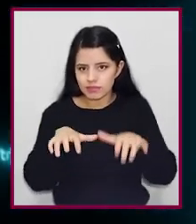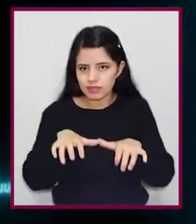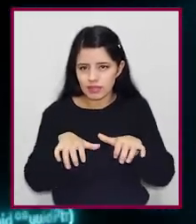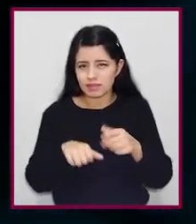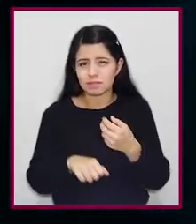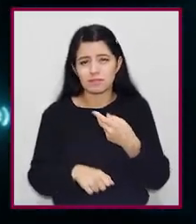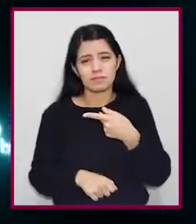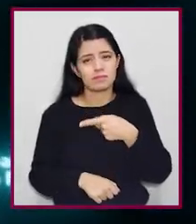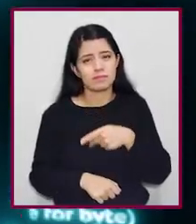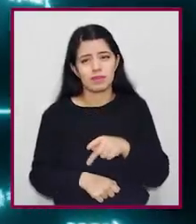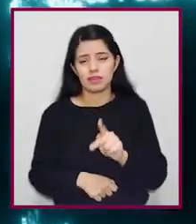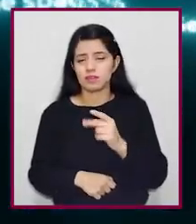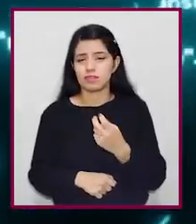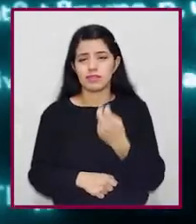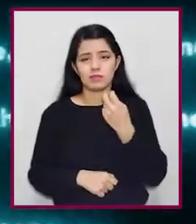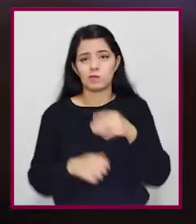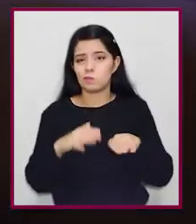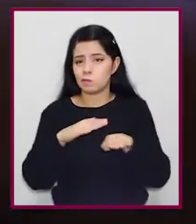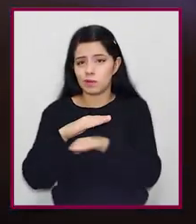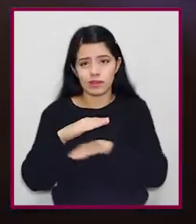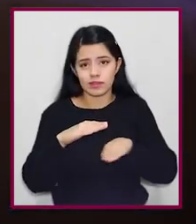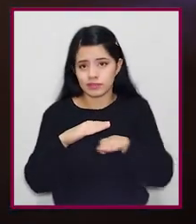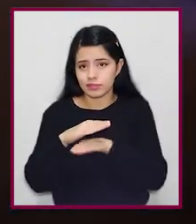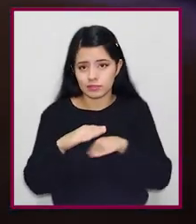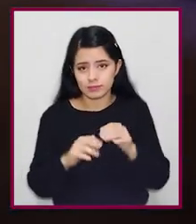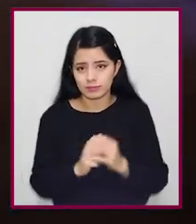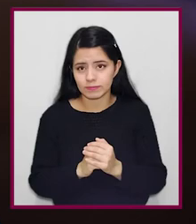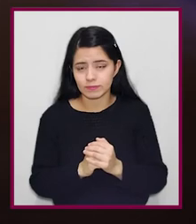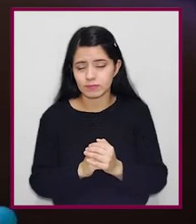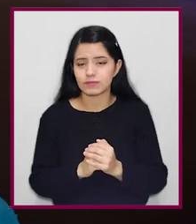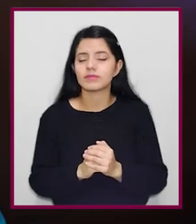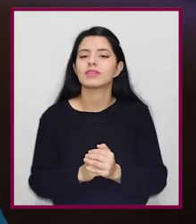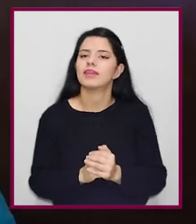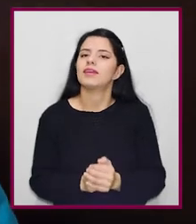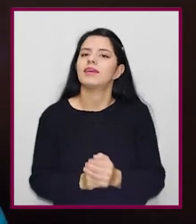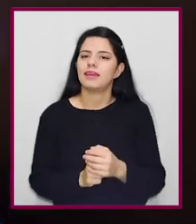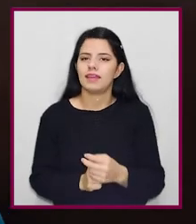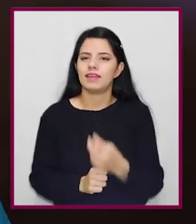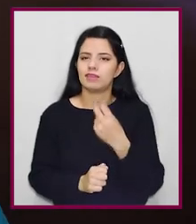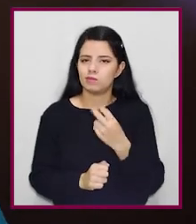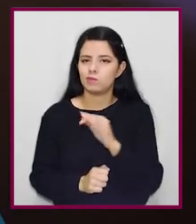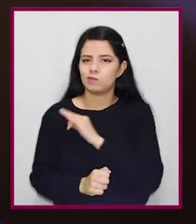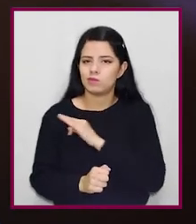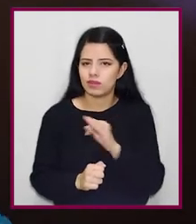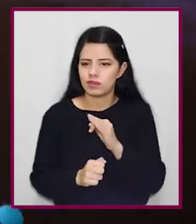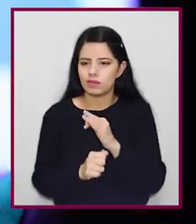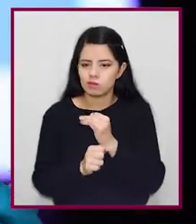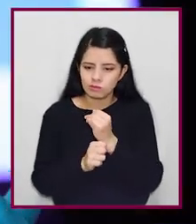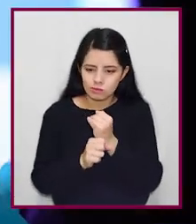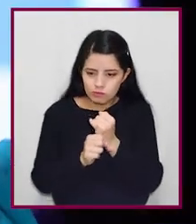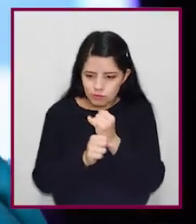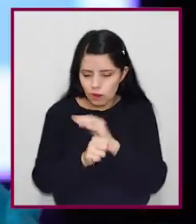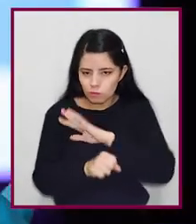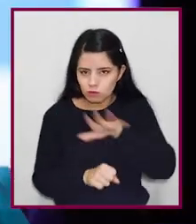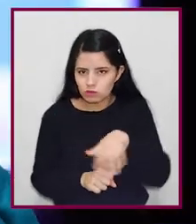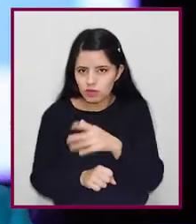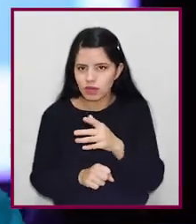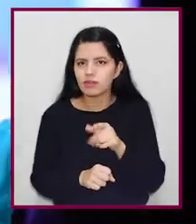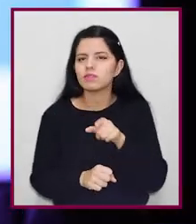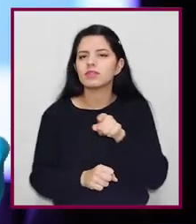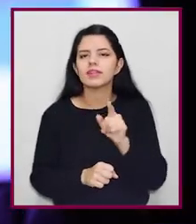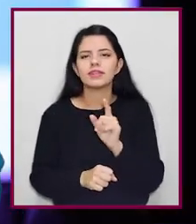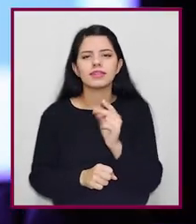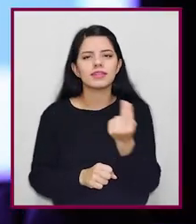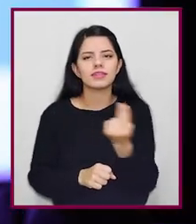muy, pero muy básico. Lo que caracterizaba a estos directorios de búsqueda era que alguien debía